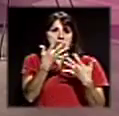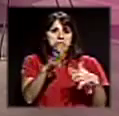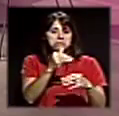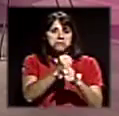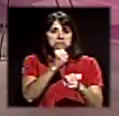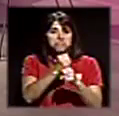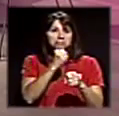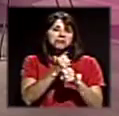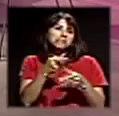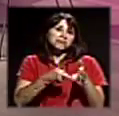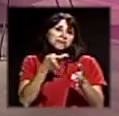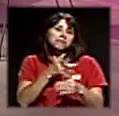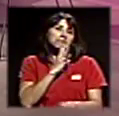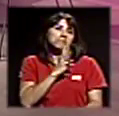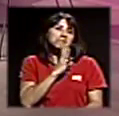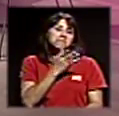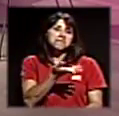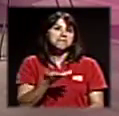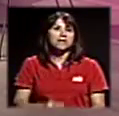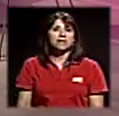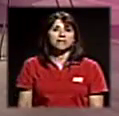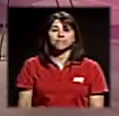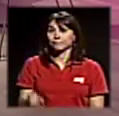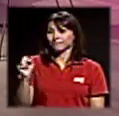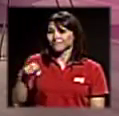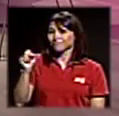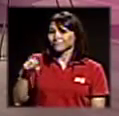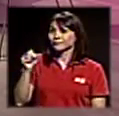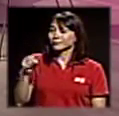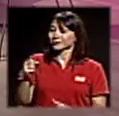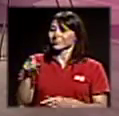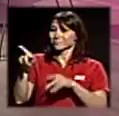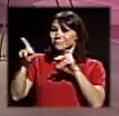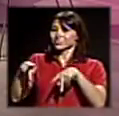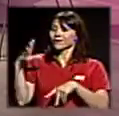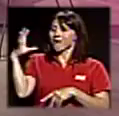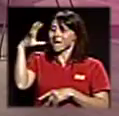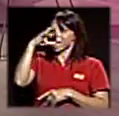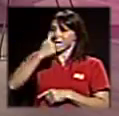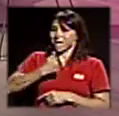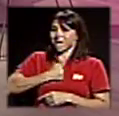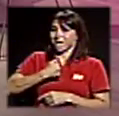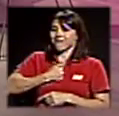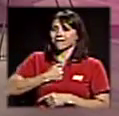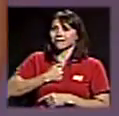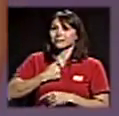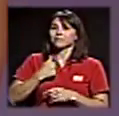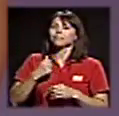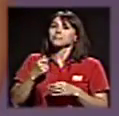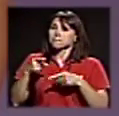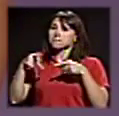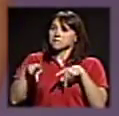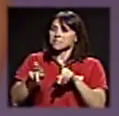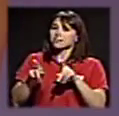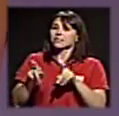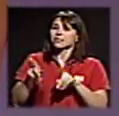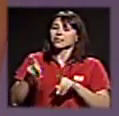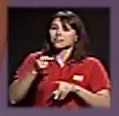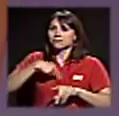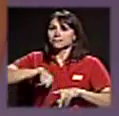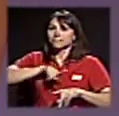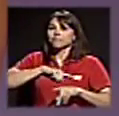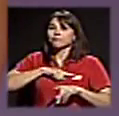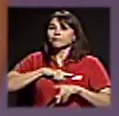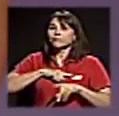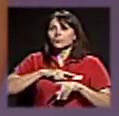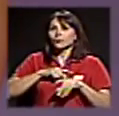hablamos. Sí, esa toma de contacto consigo mismos que permite la práctica que hacemos, digamos, no solo